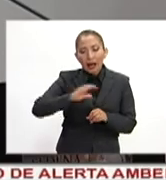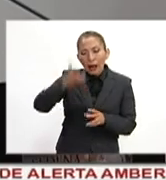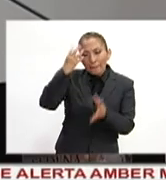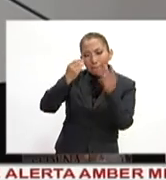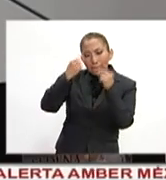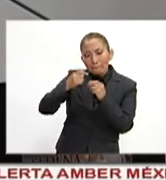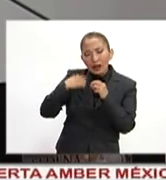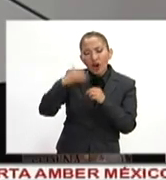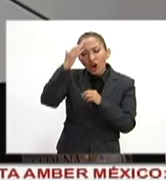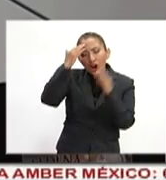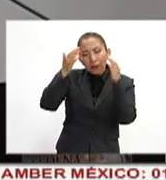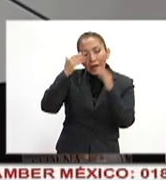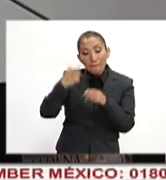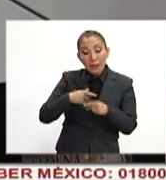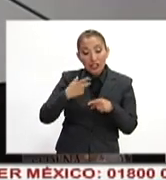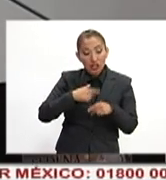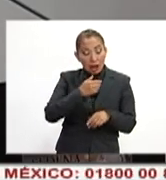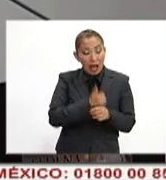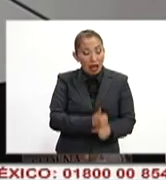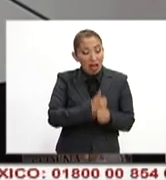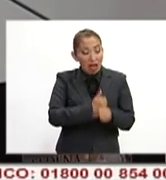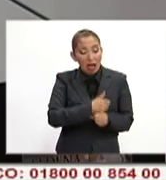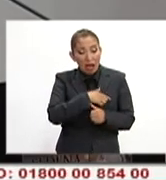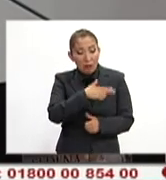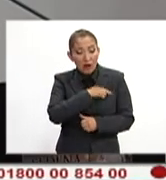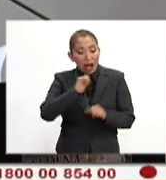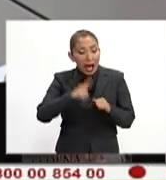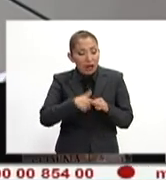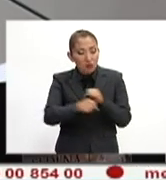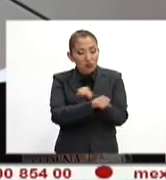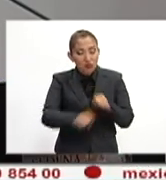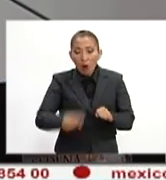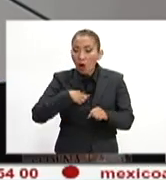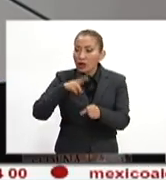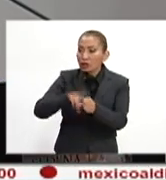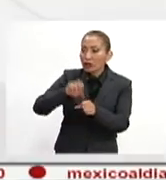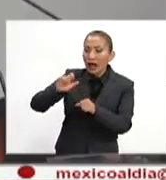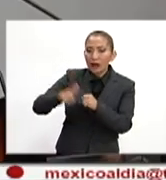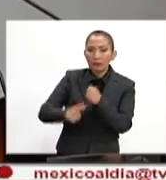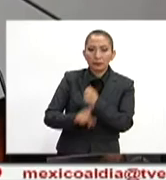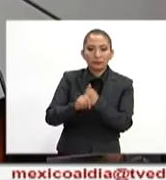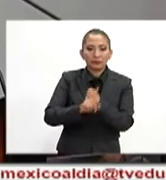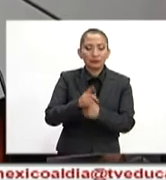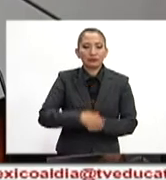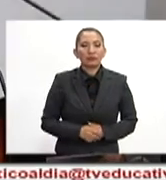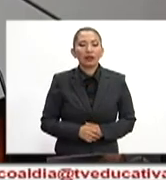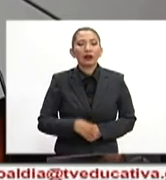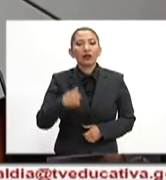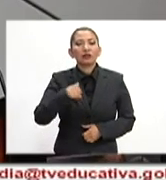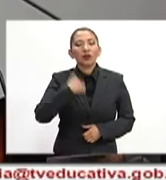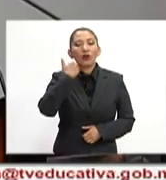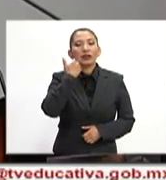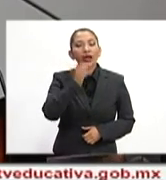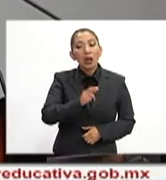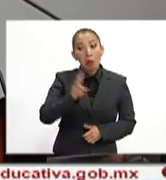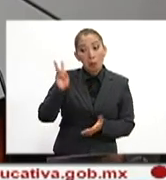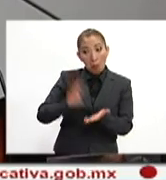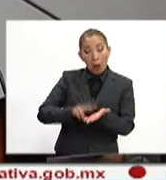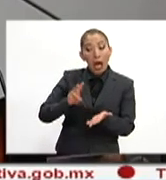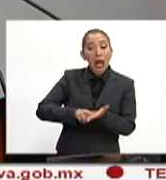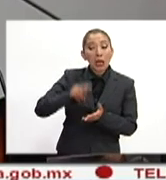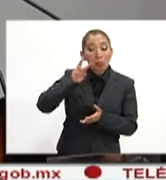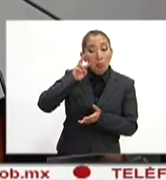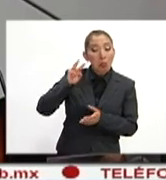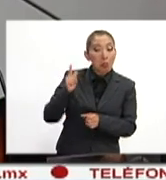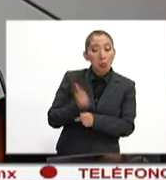conocimiento y seguridad en el manejo del paciente víctima de conflictos bélicos y desastres naturales. Yo quiero reconocer el